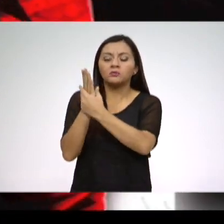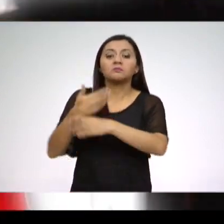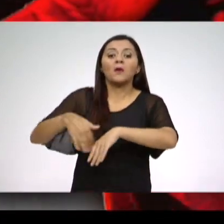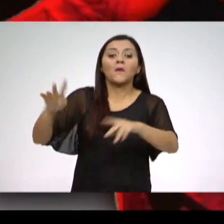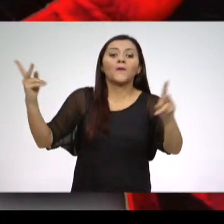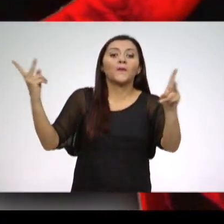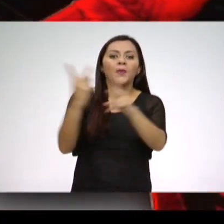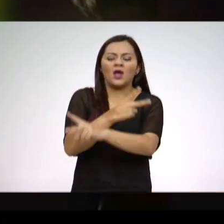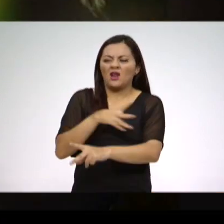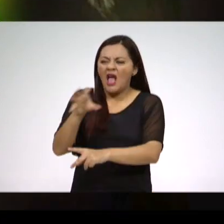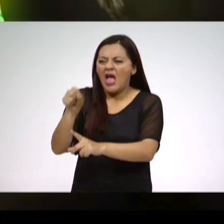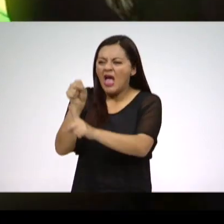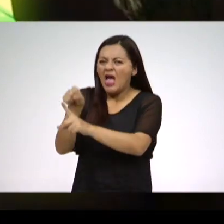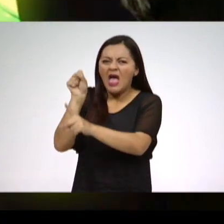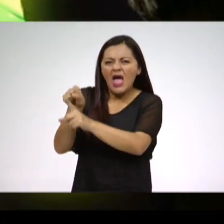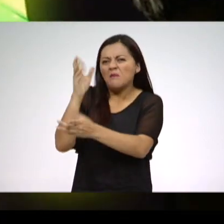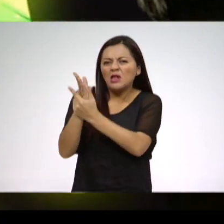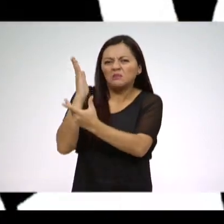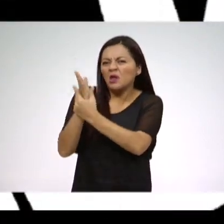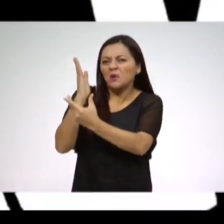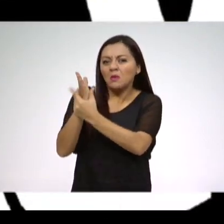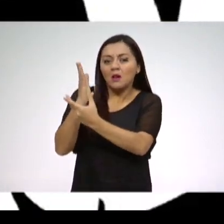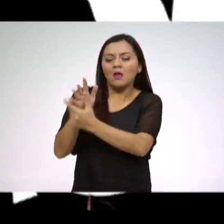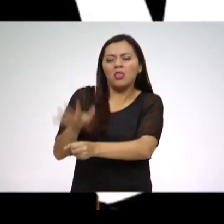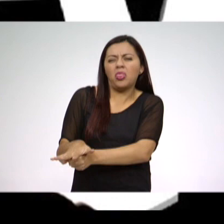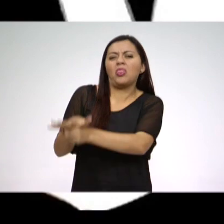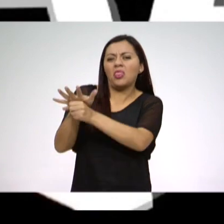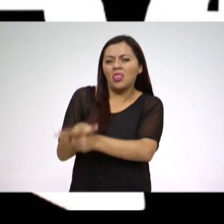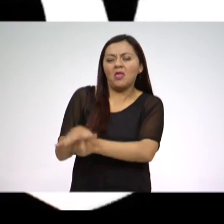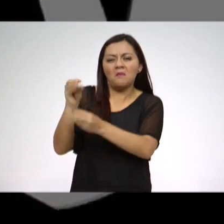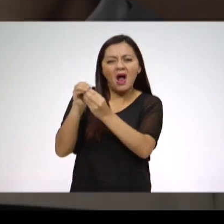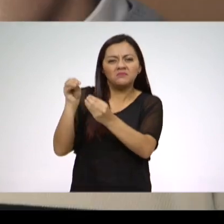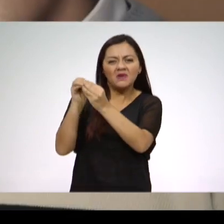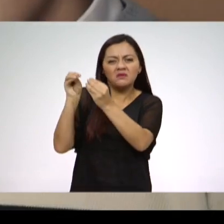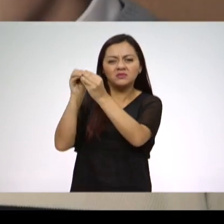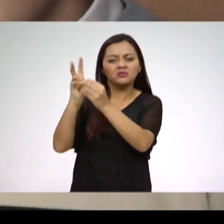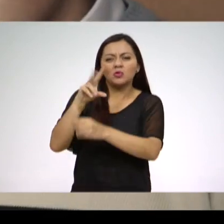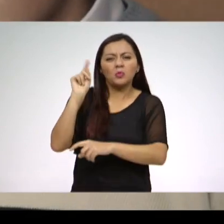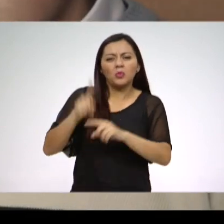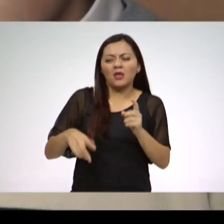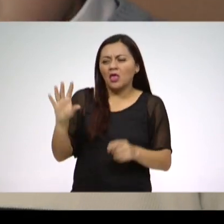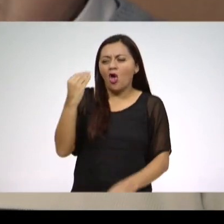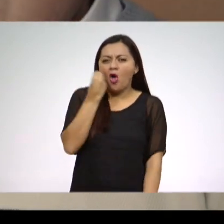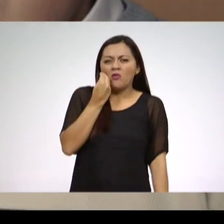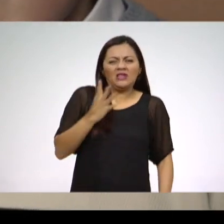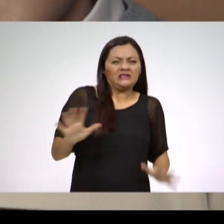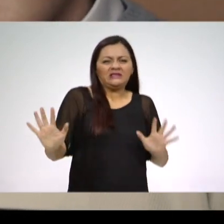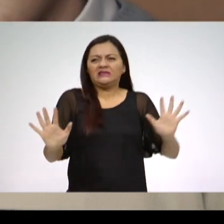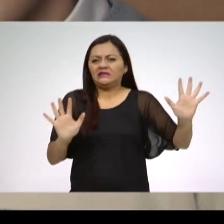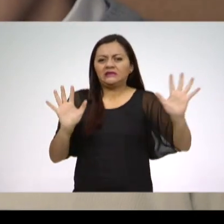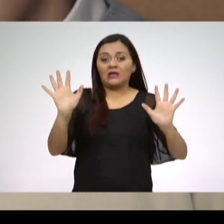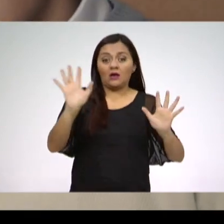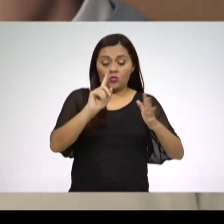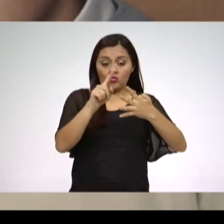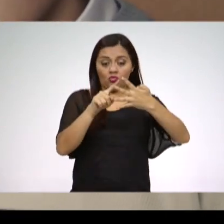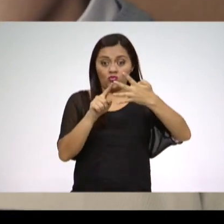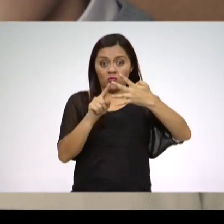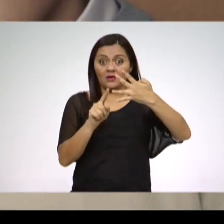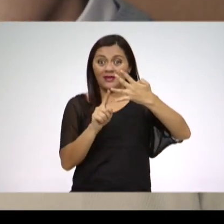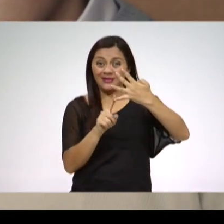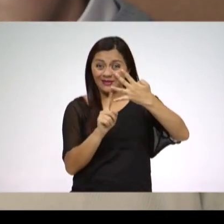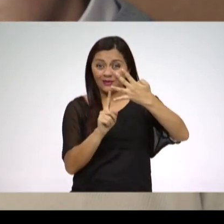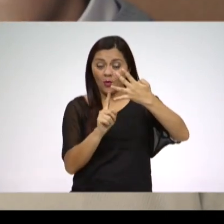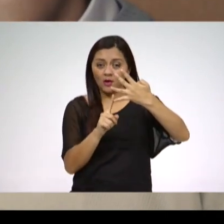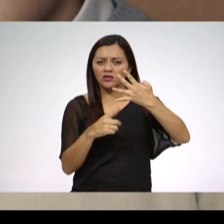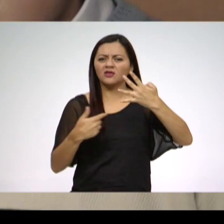el que estamos ahí, friega y friega, molesta y molesta, poniendo incómoda a la víctima. Y el último tipo de bullying, que es el